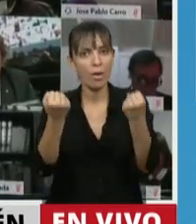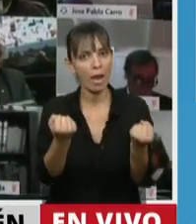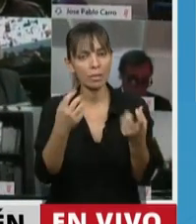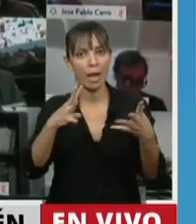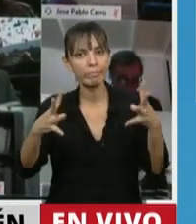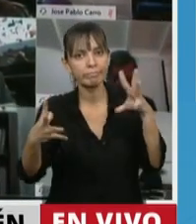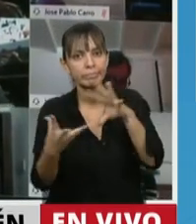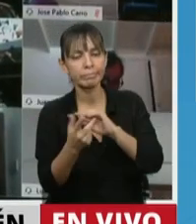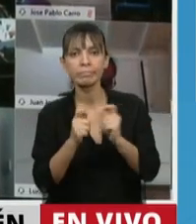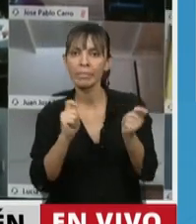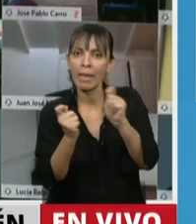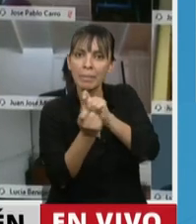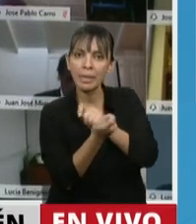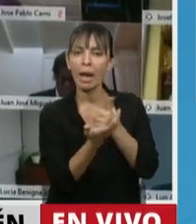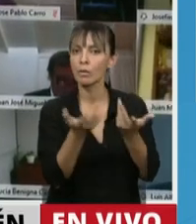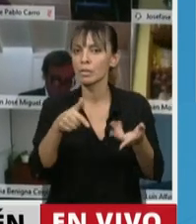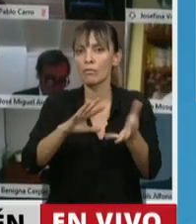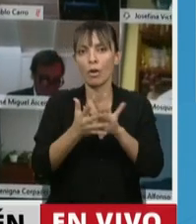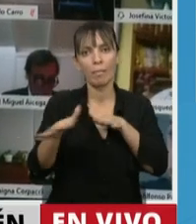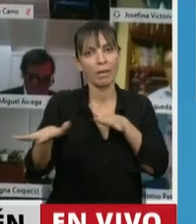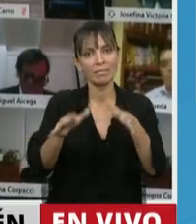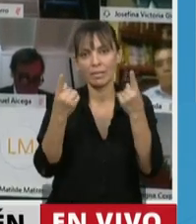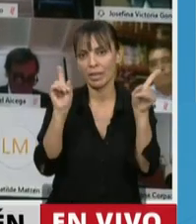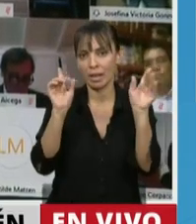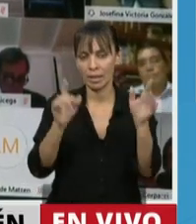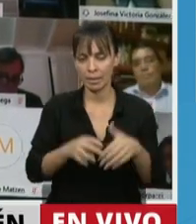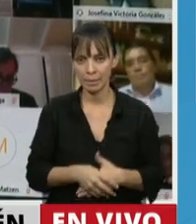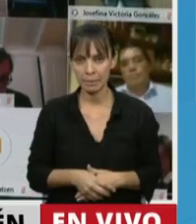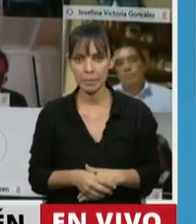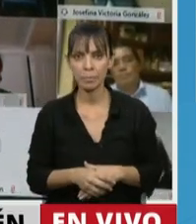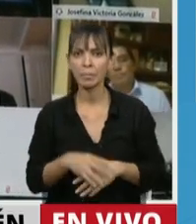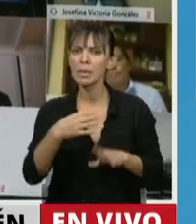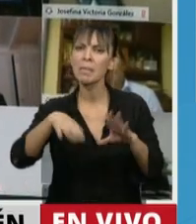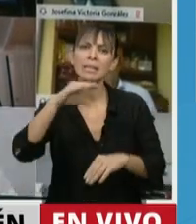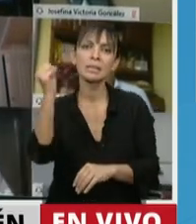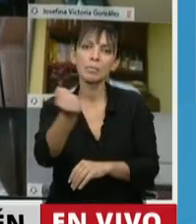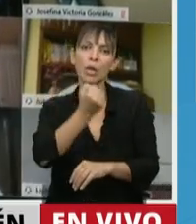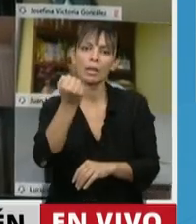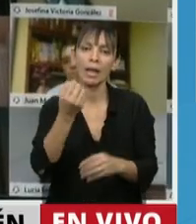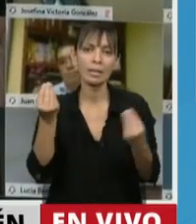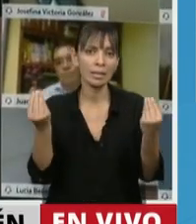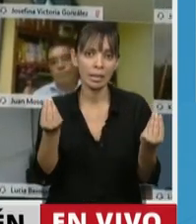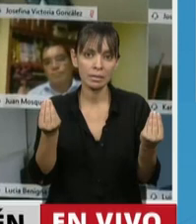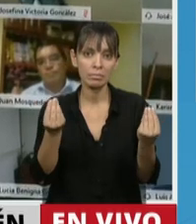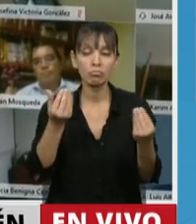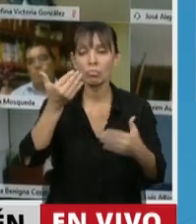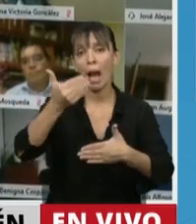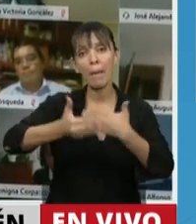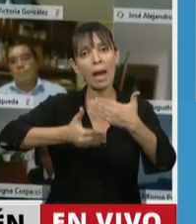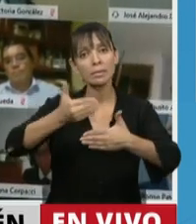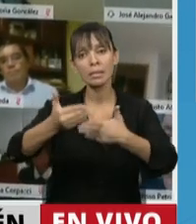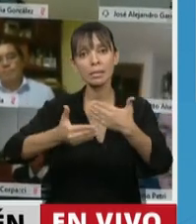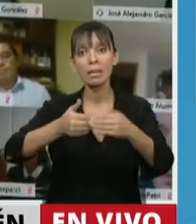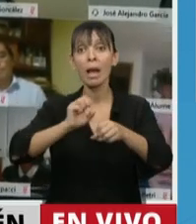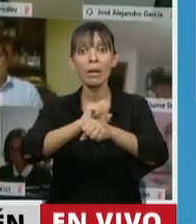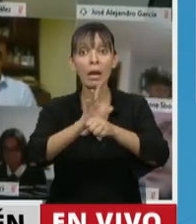adaptarnos a los nuevos tiempos. Lo fundamental es que estos avances no cesen cuando pase la